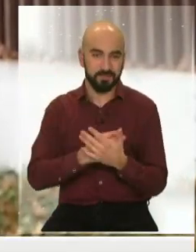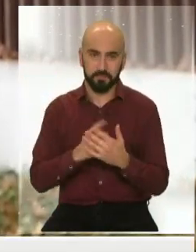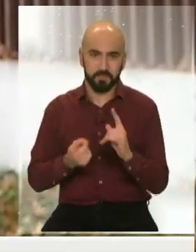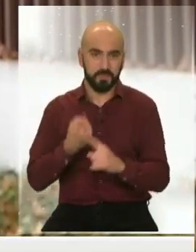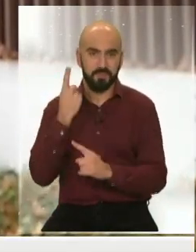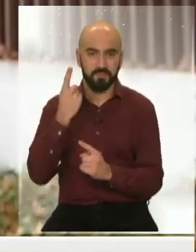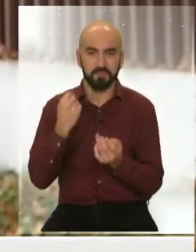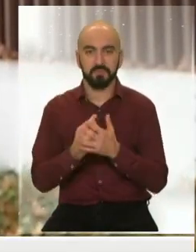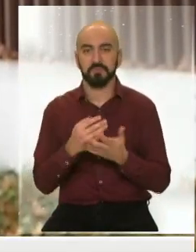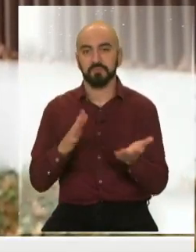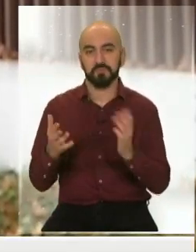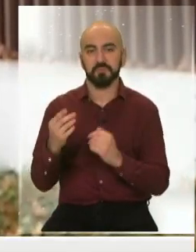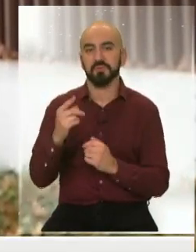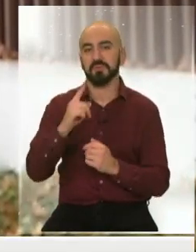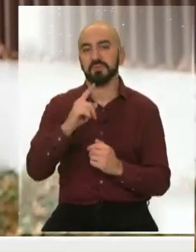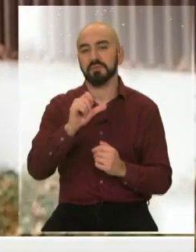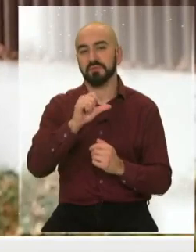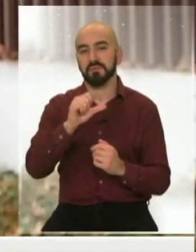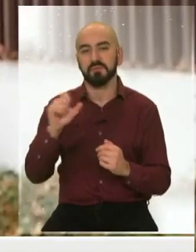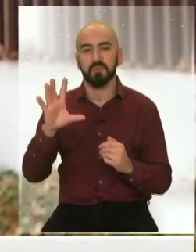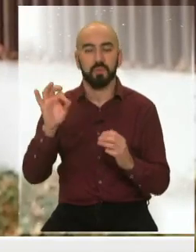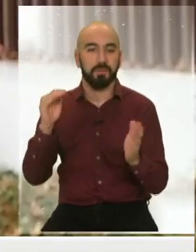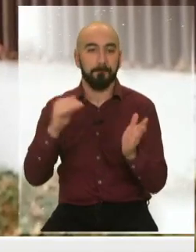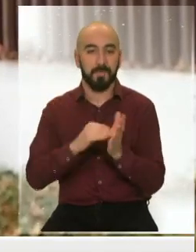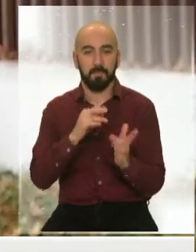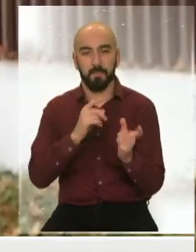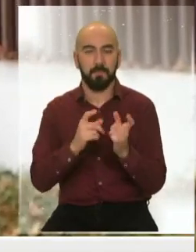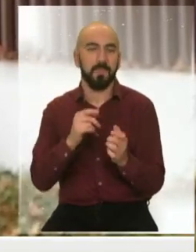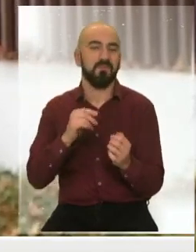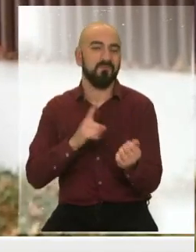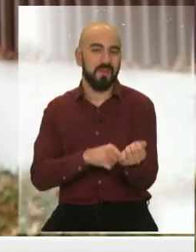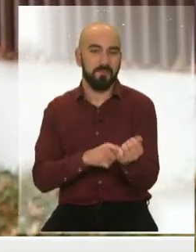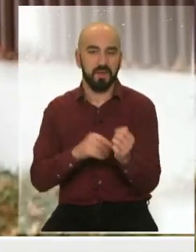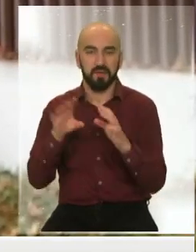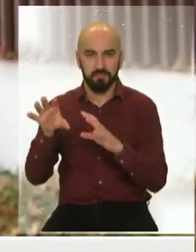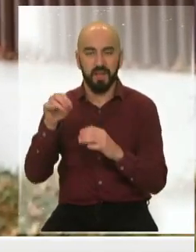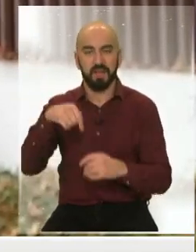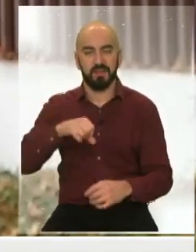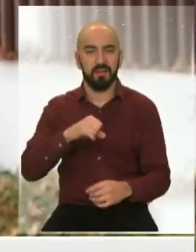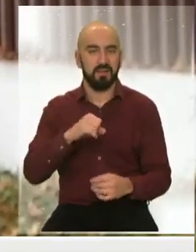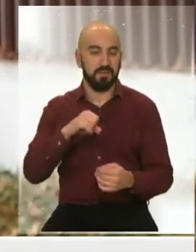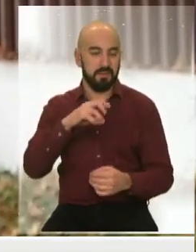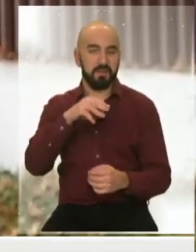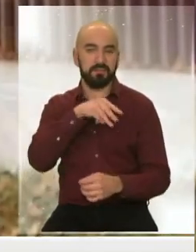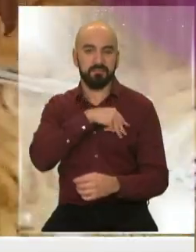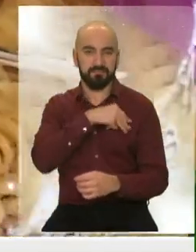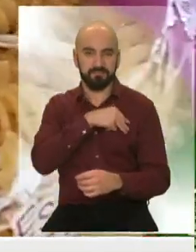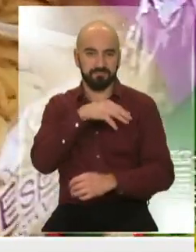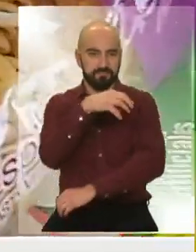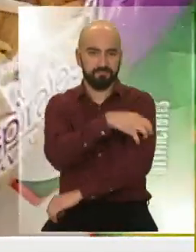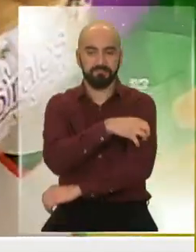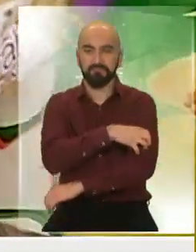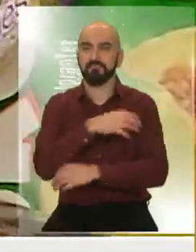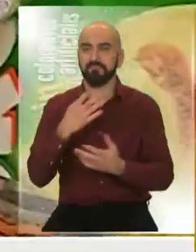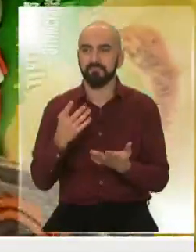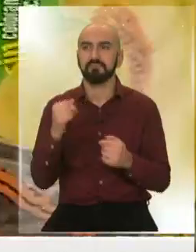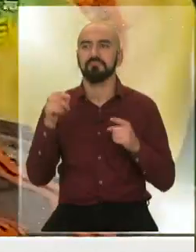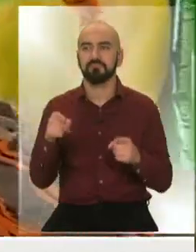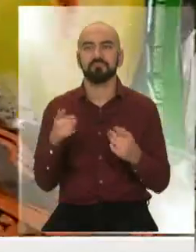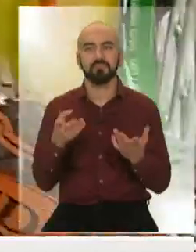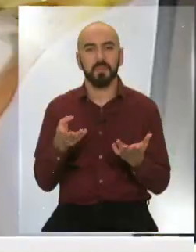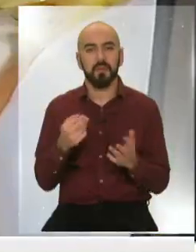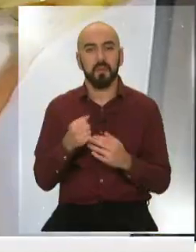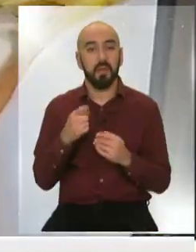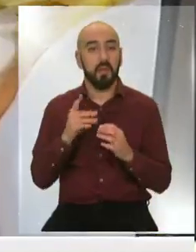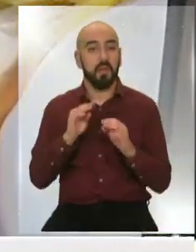1.650.000 familias las beneficiarias en Santiago, solamente en la región metropolitana, con estas cajas de alimentos que fueron anunciadas por